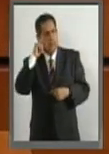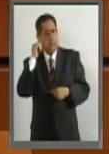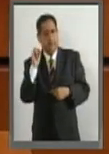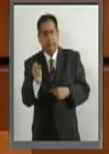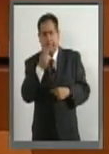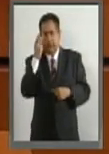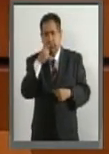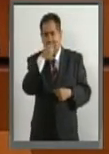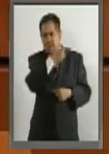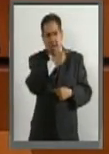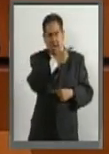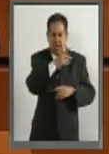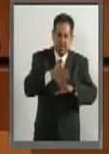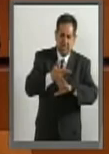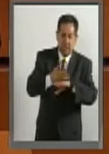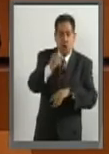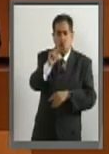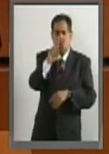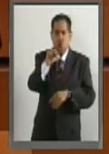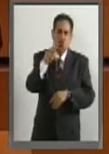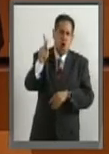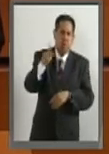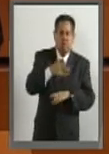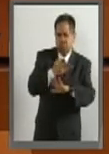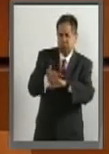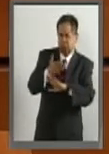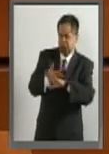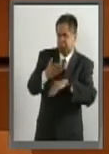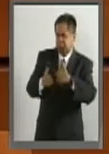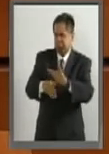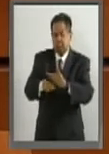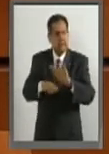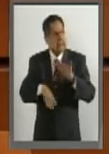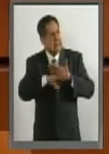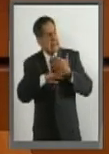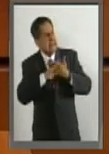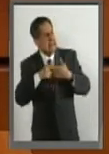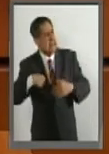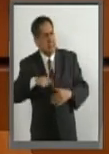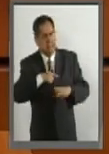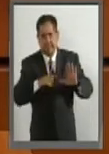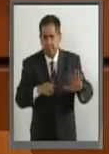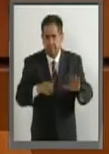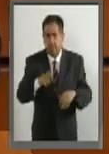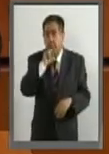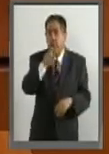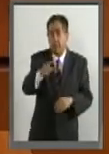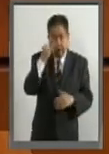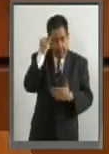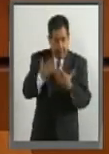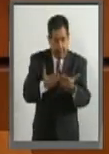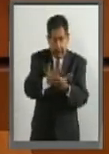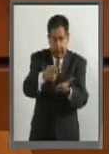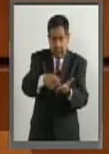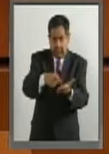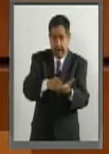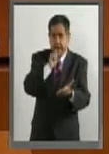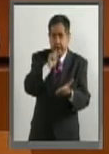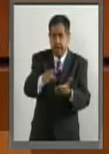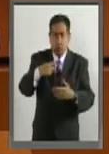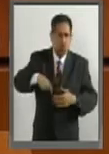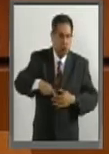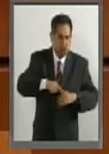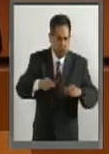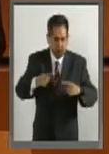ataque sistemático que Donald Trump ha emprendido contra nuestro país. Pero también esta iniciativa es parte de las acciones